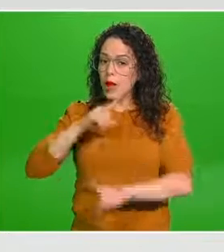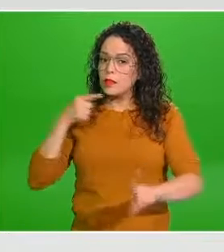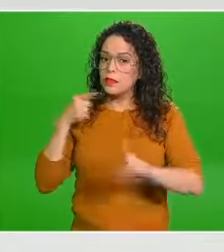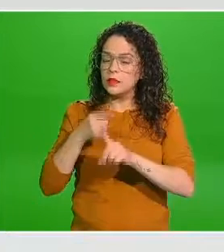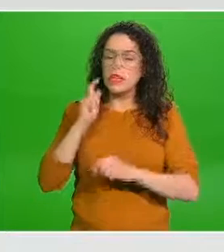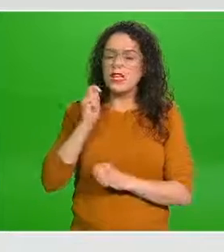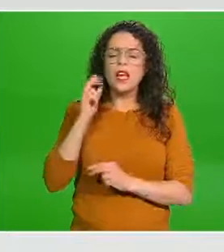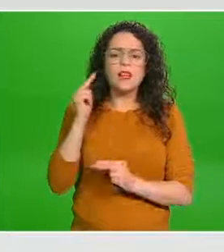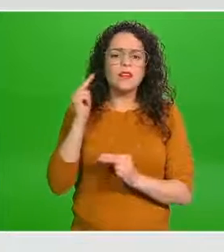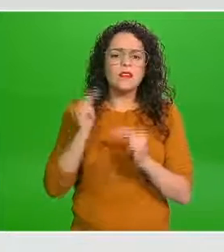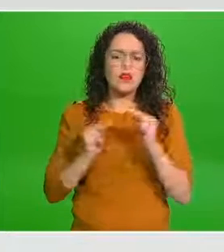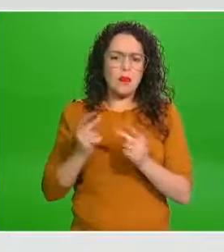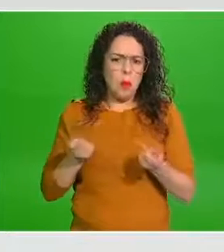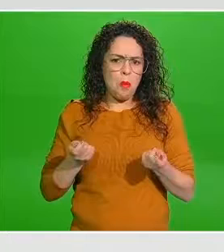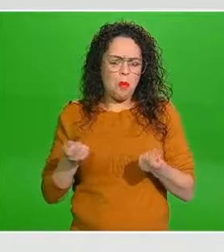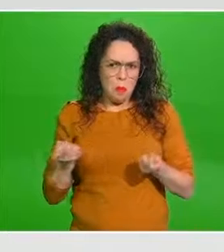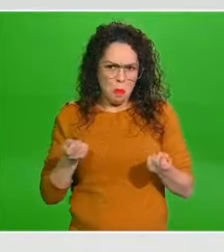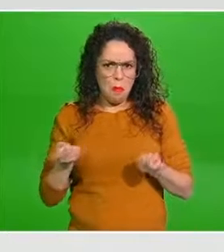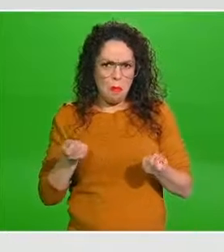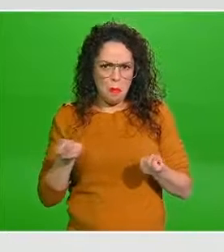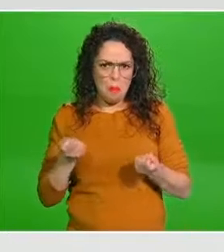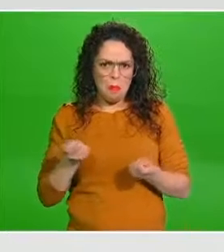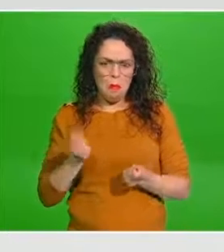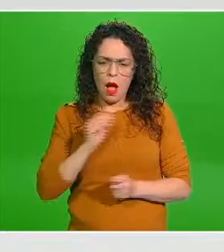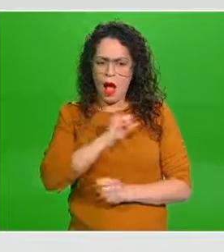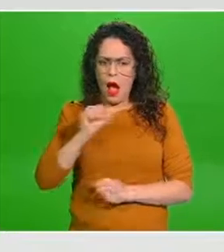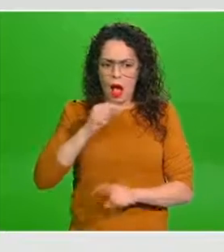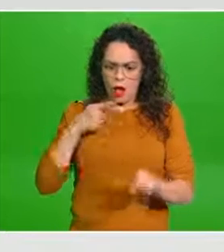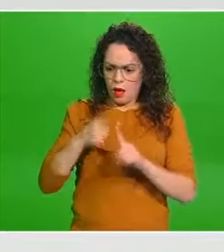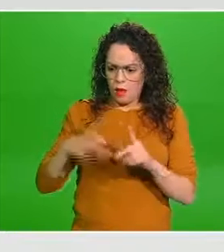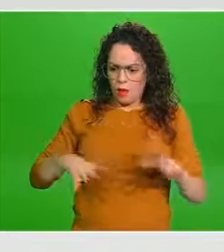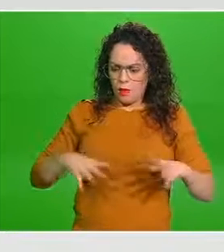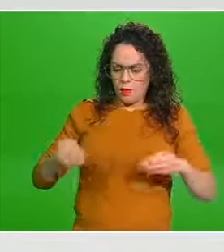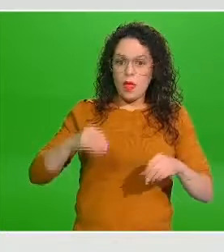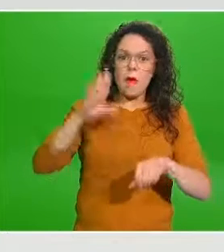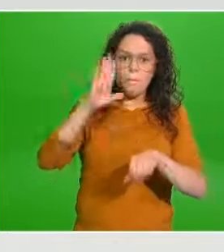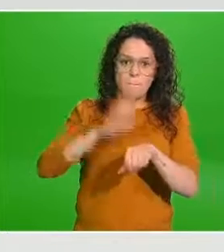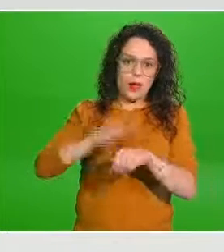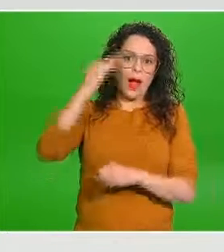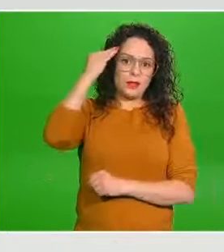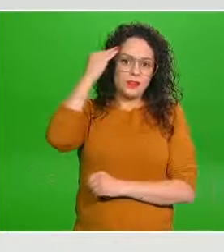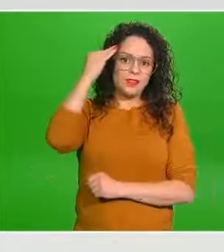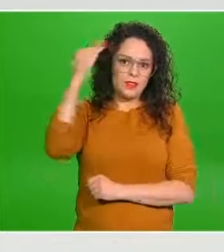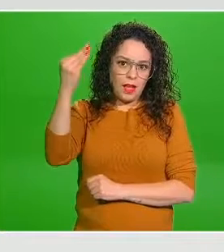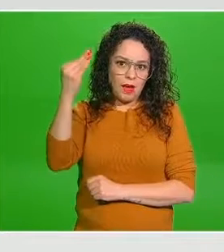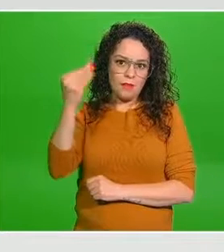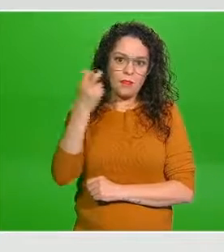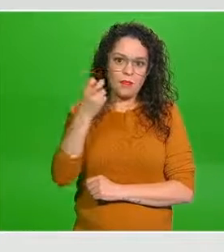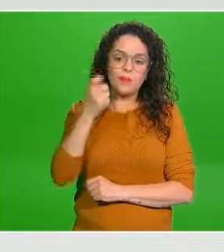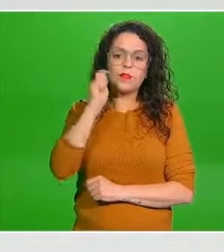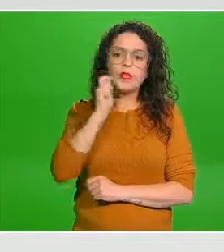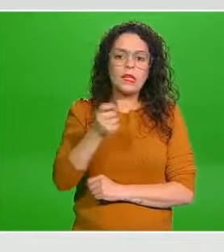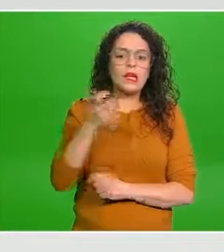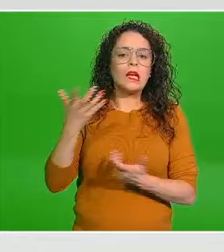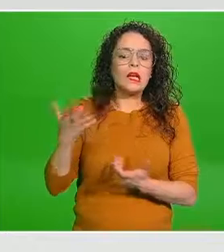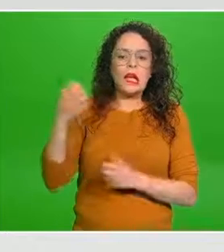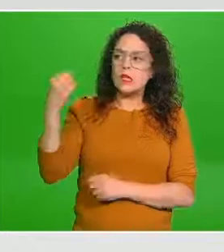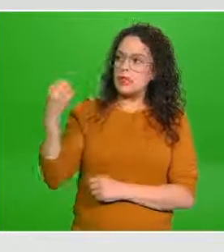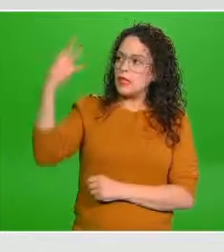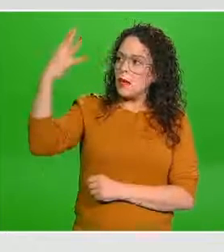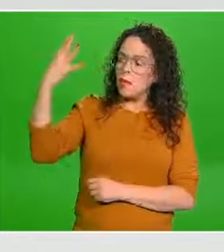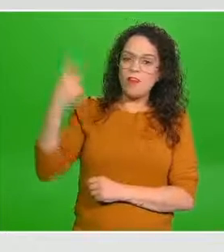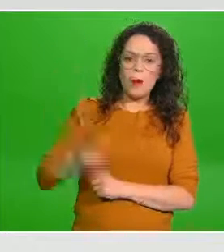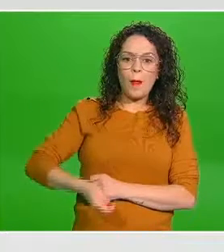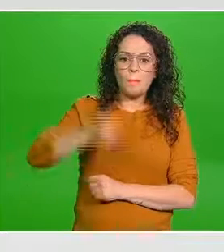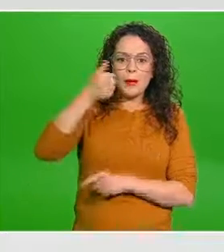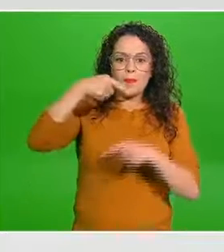nivel de control epidémico durante más tiempo, aquellas que lograron los primeros semáforos de color verde